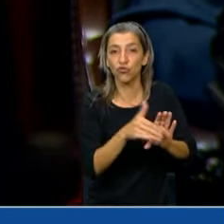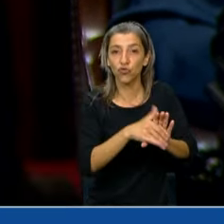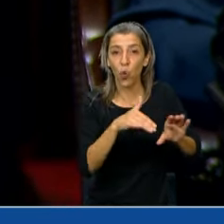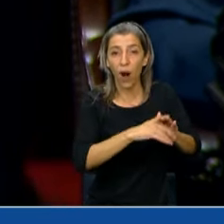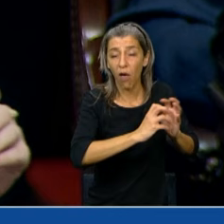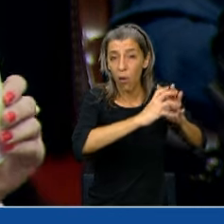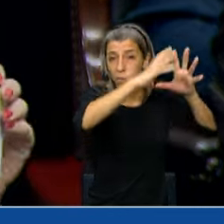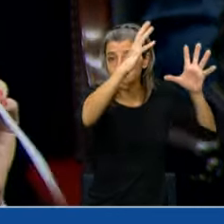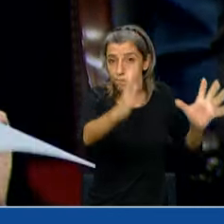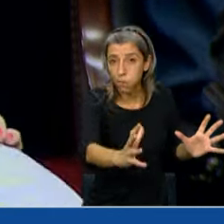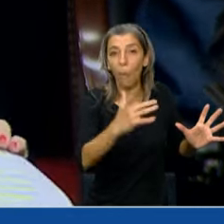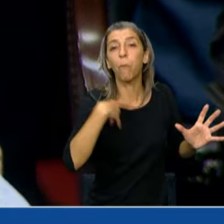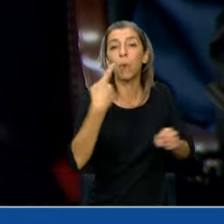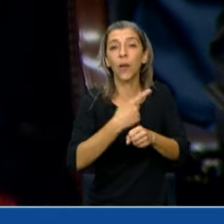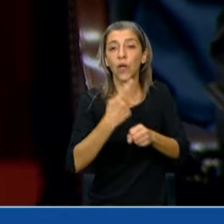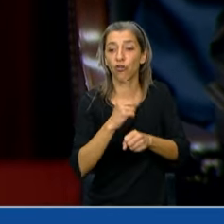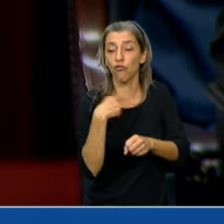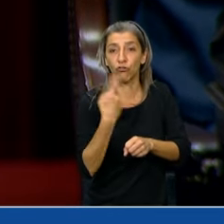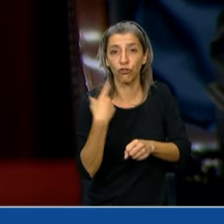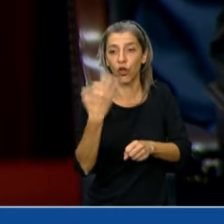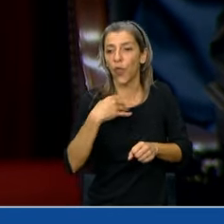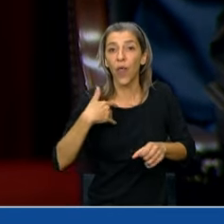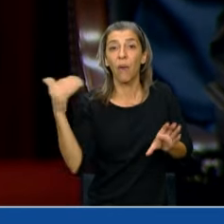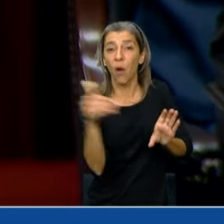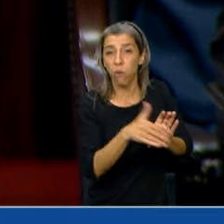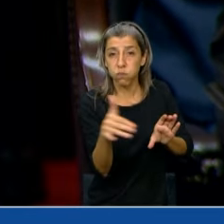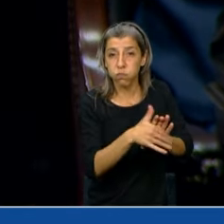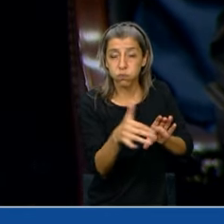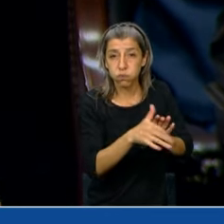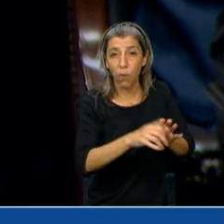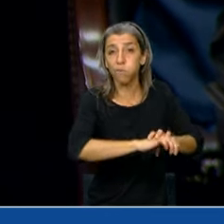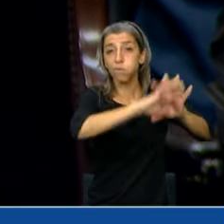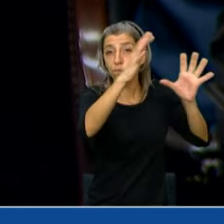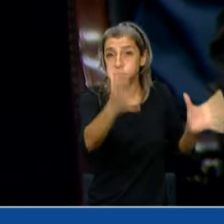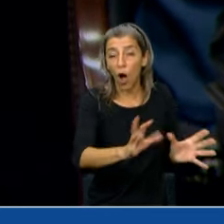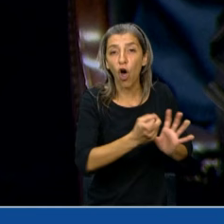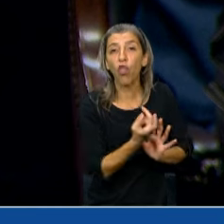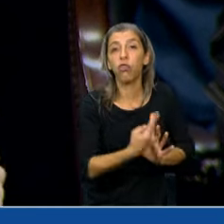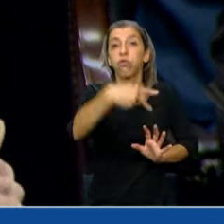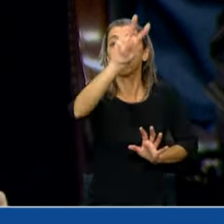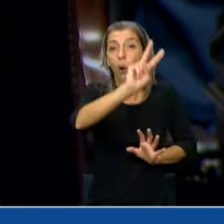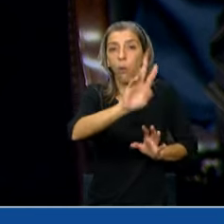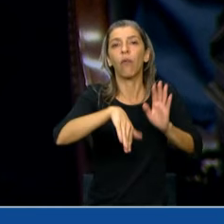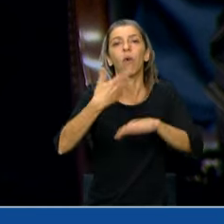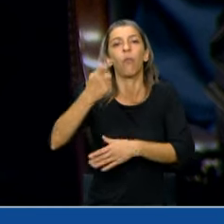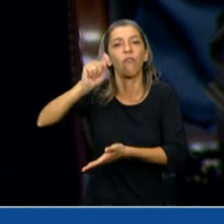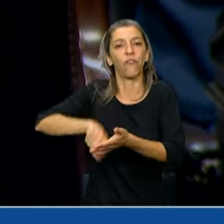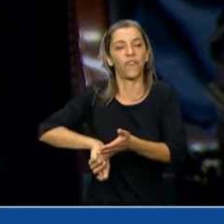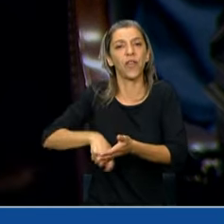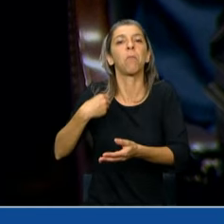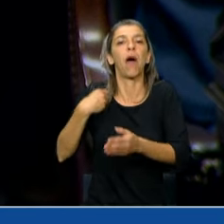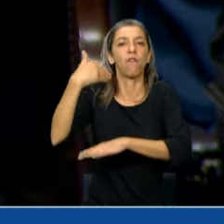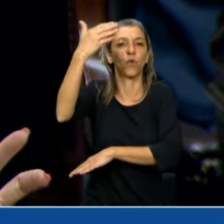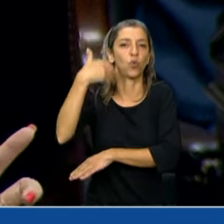duplicar las reservas para recién entonces empezar hablar de si vamos a poder firmar contratos para traer inversiones de otros